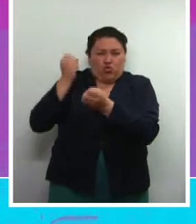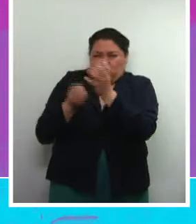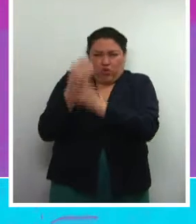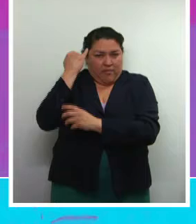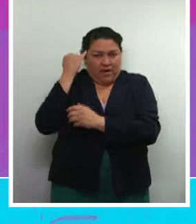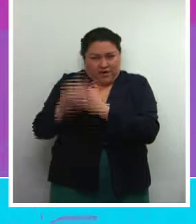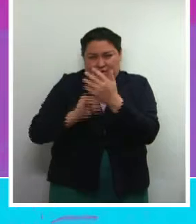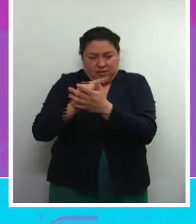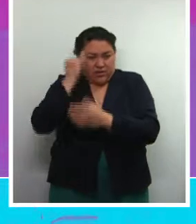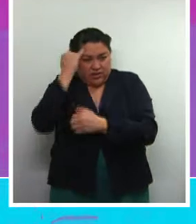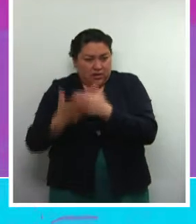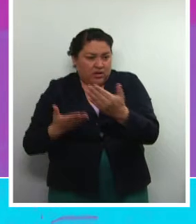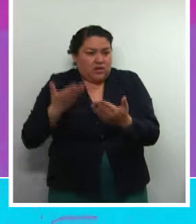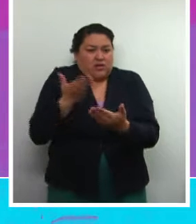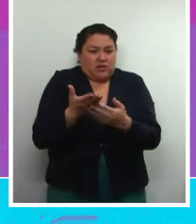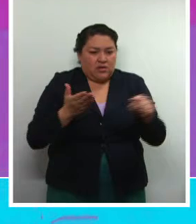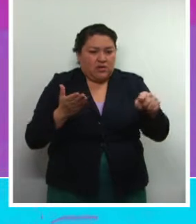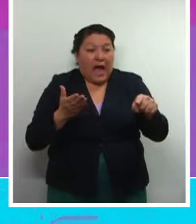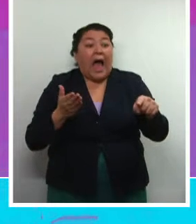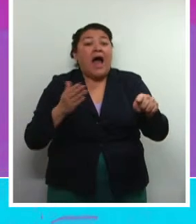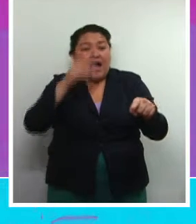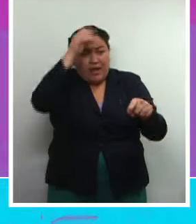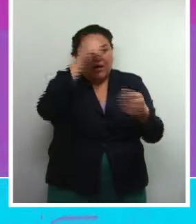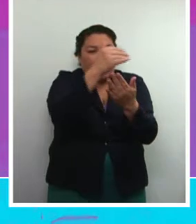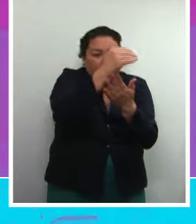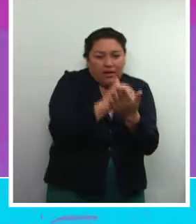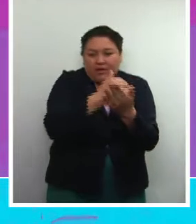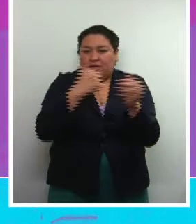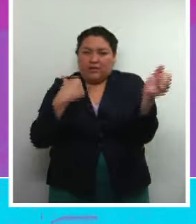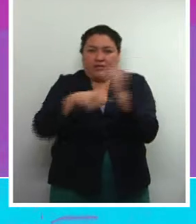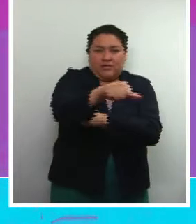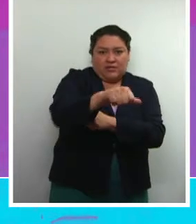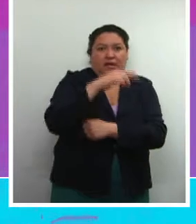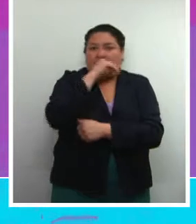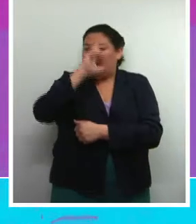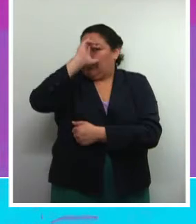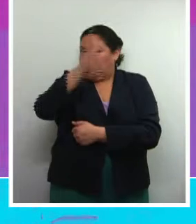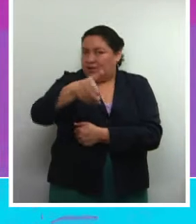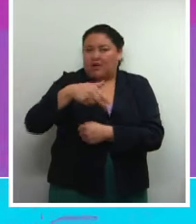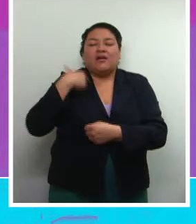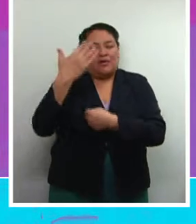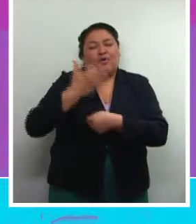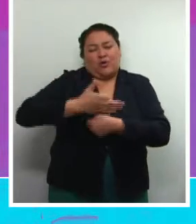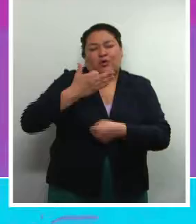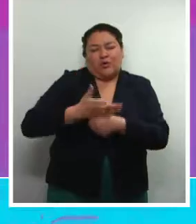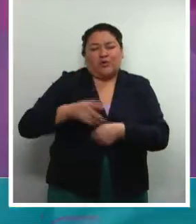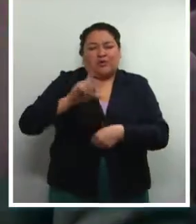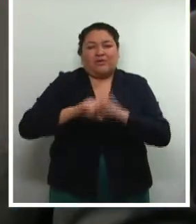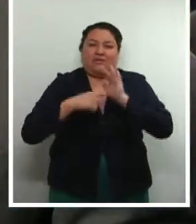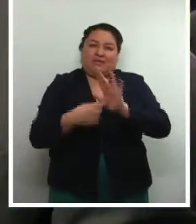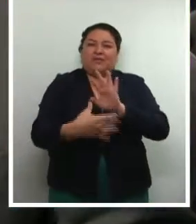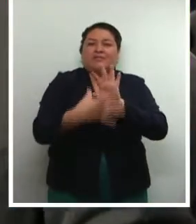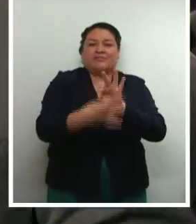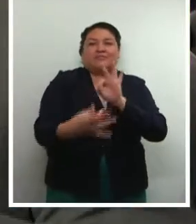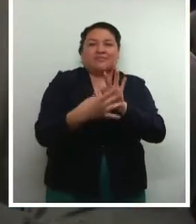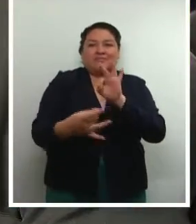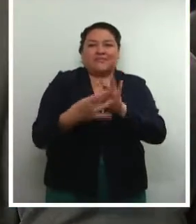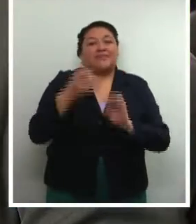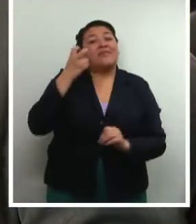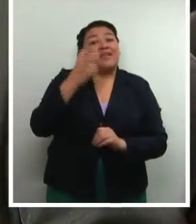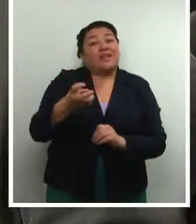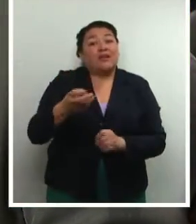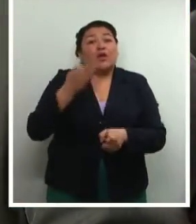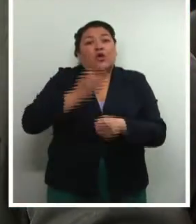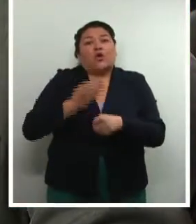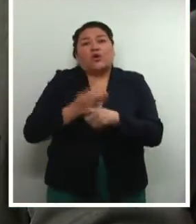algunos de los artículos que aún falta sean presentados al Pleno de la Asamblea Constituyente.